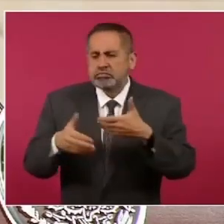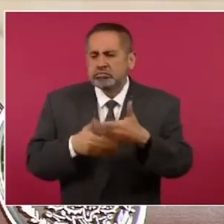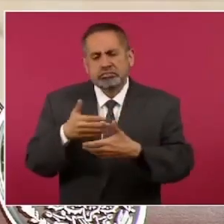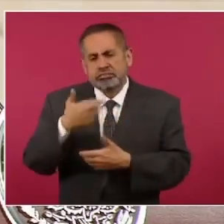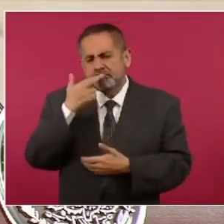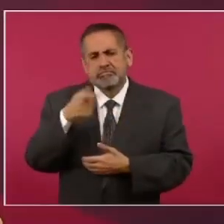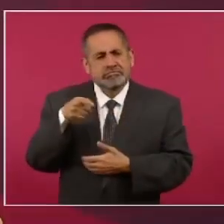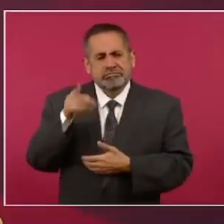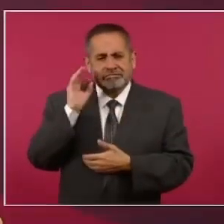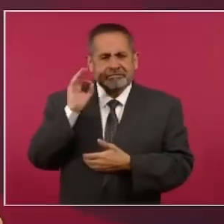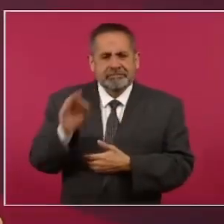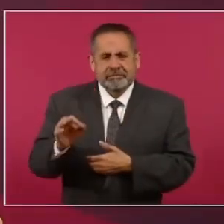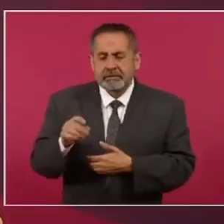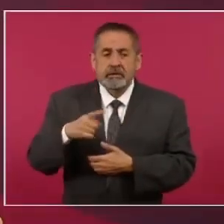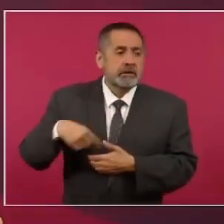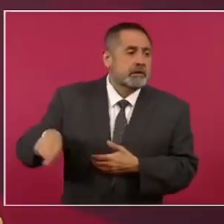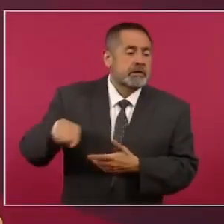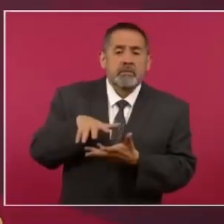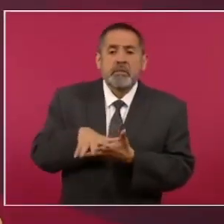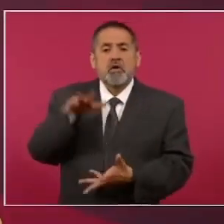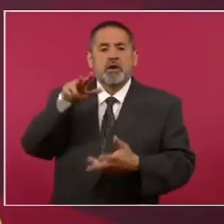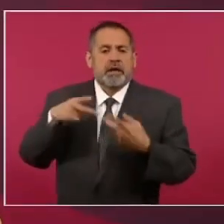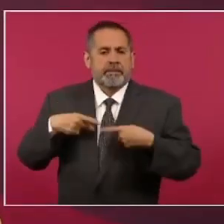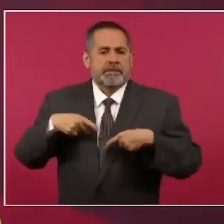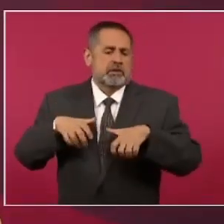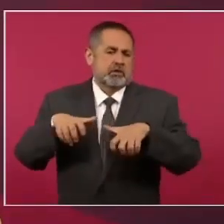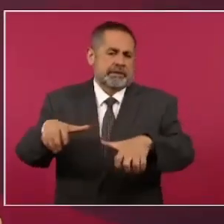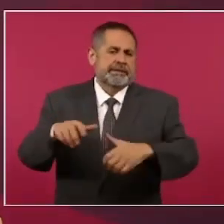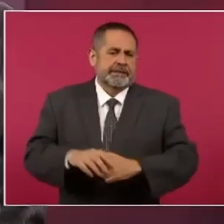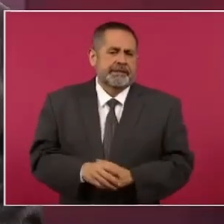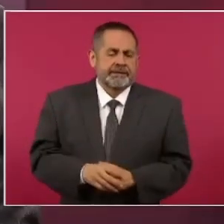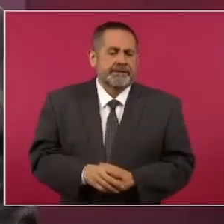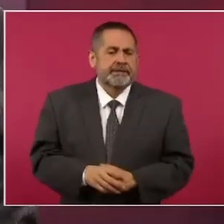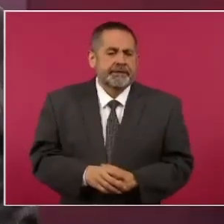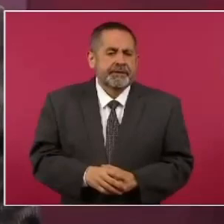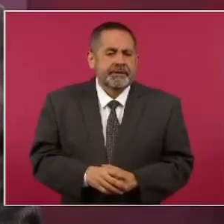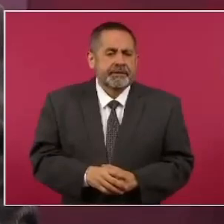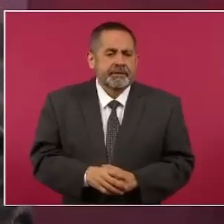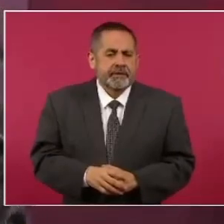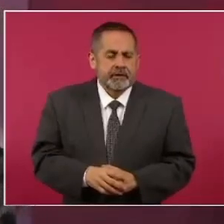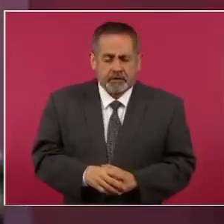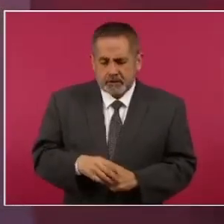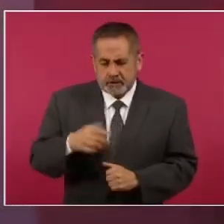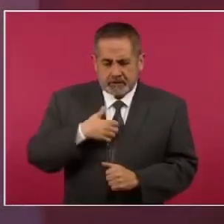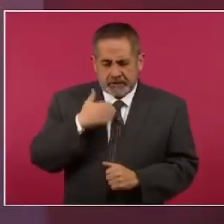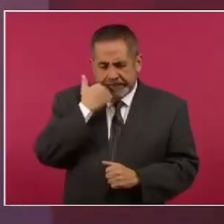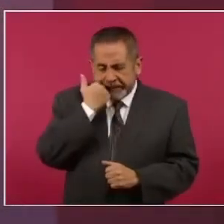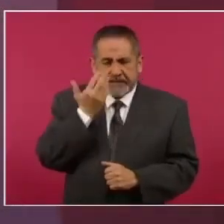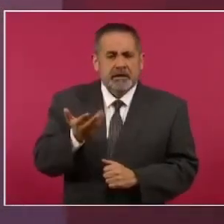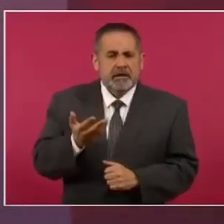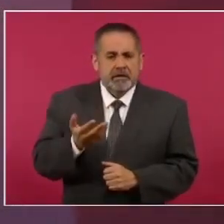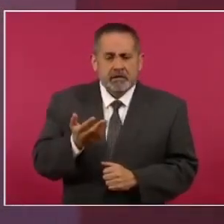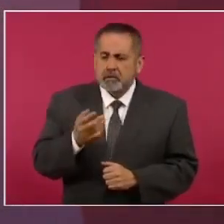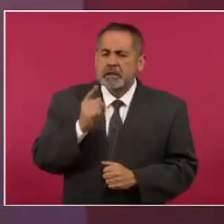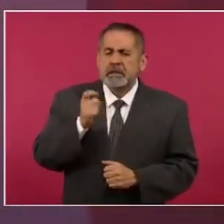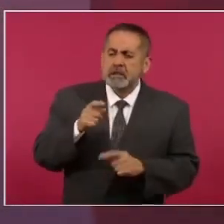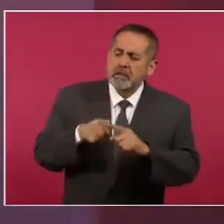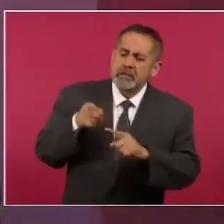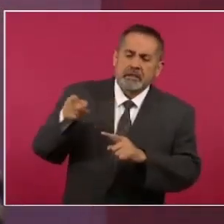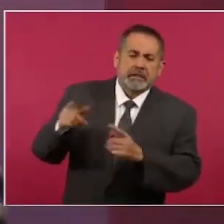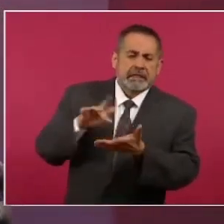de la mayoría de nuestro pueblo. Yo quiero agradecer